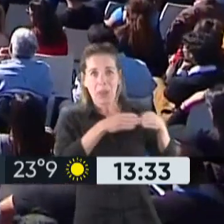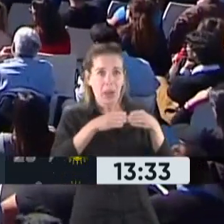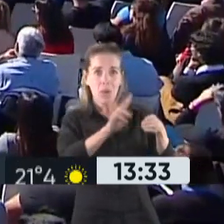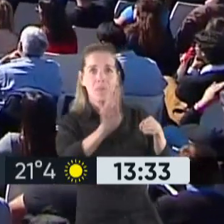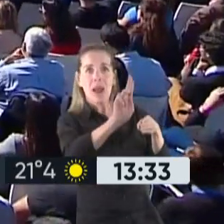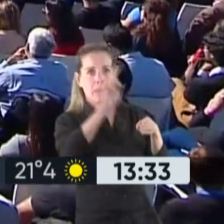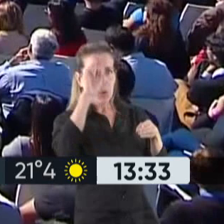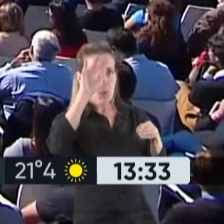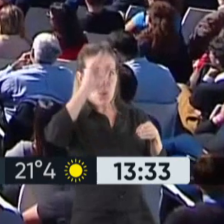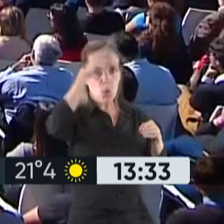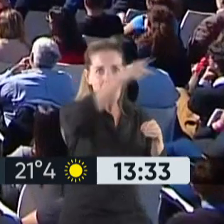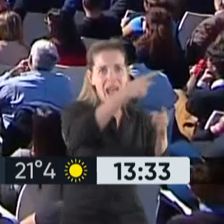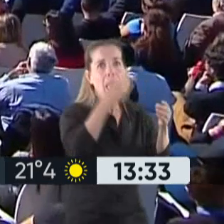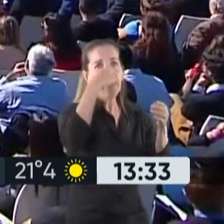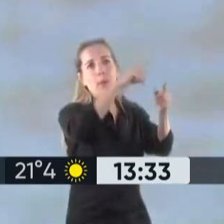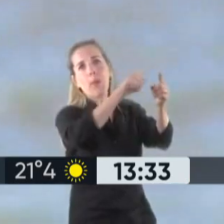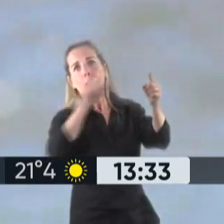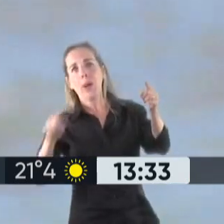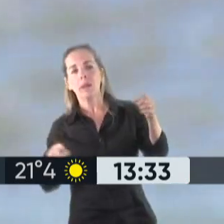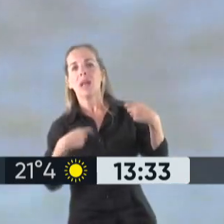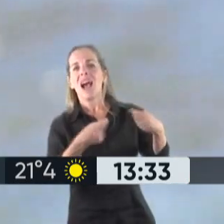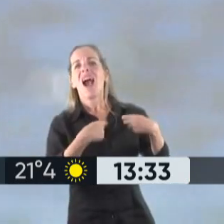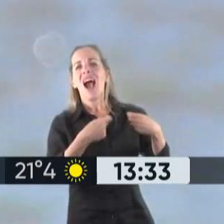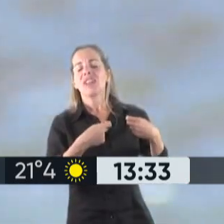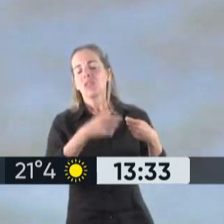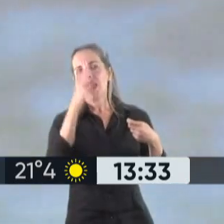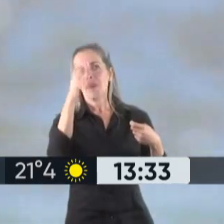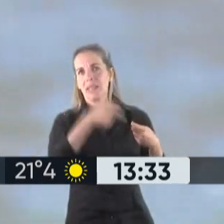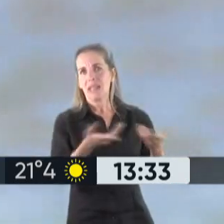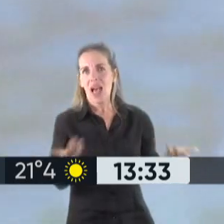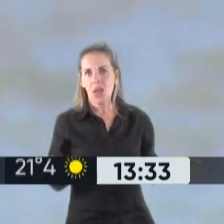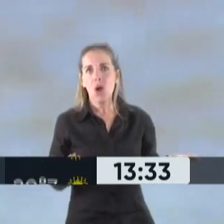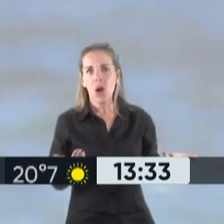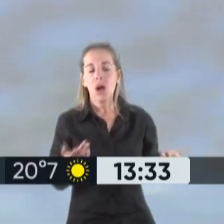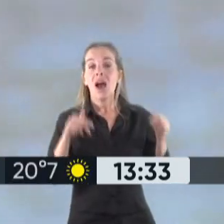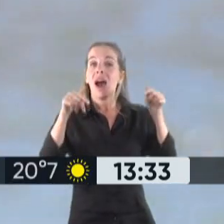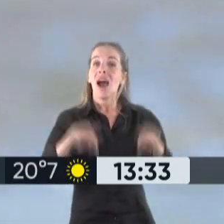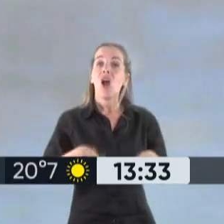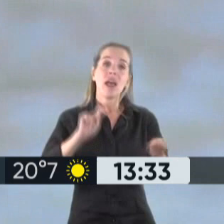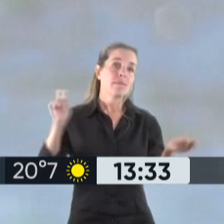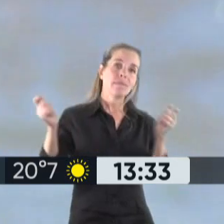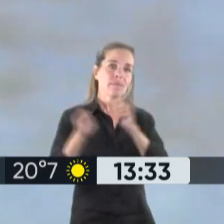y, bueno, eso significaba también un costo para quienes lo hacían. Ahora,